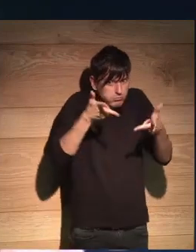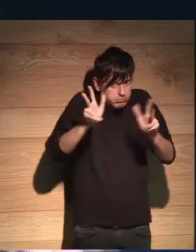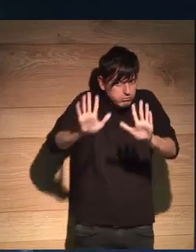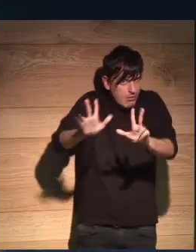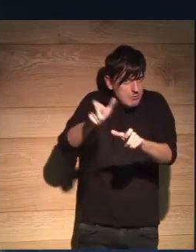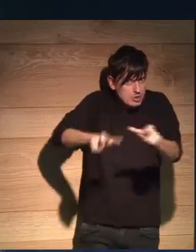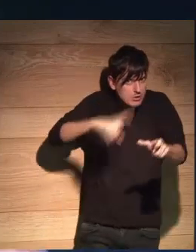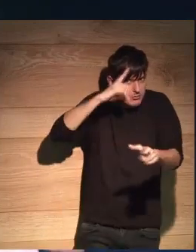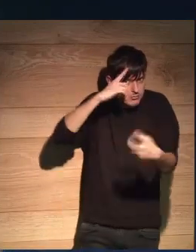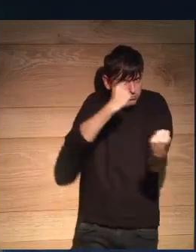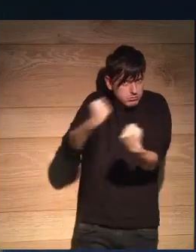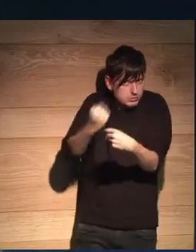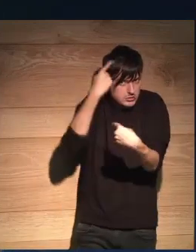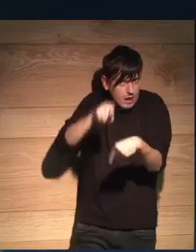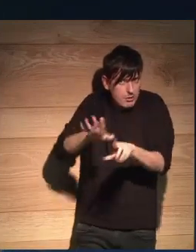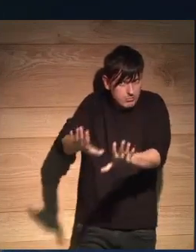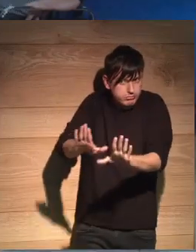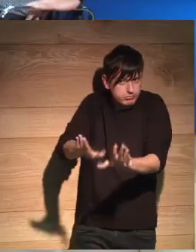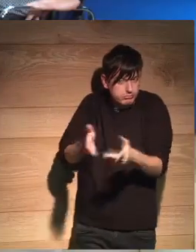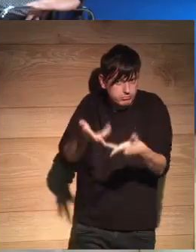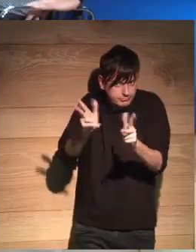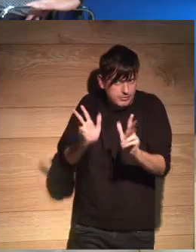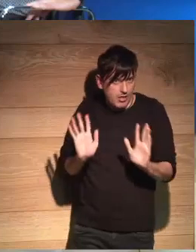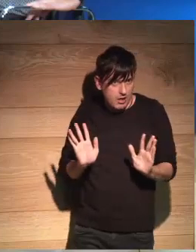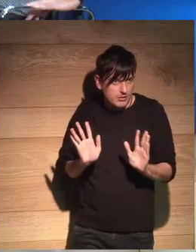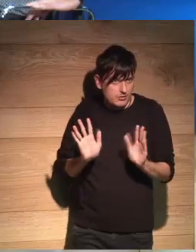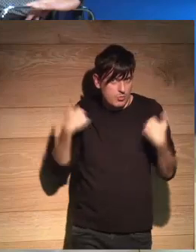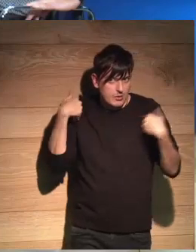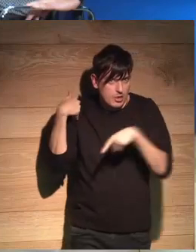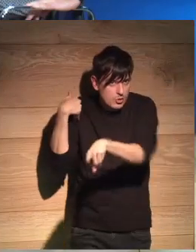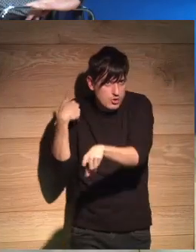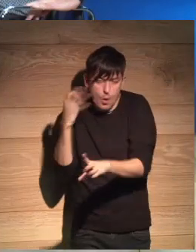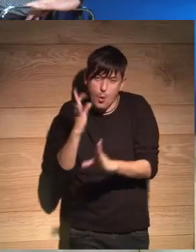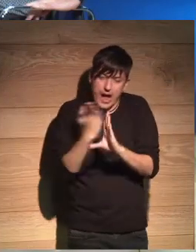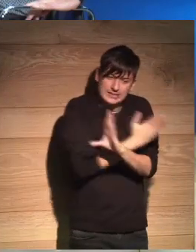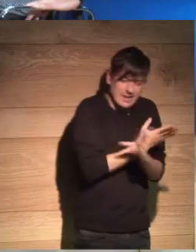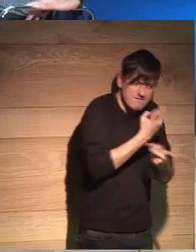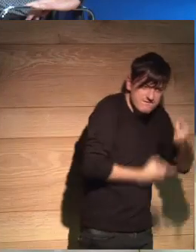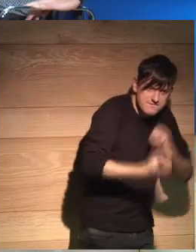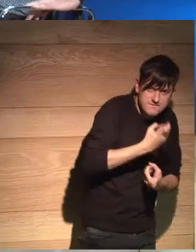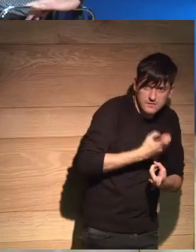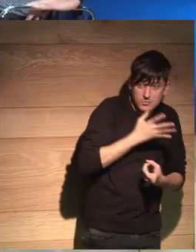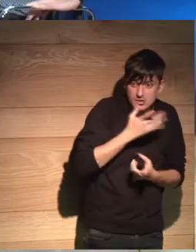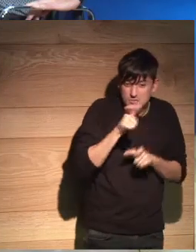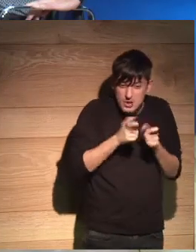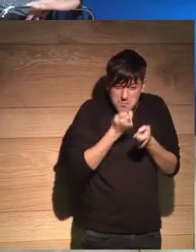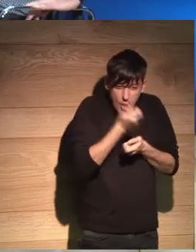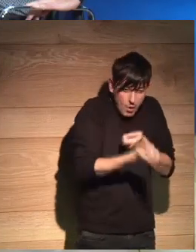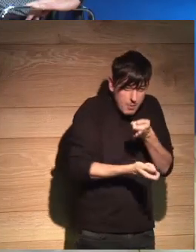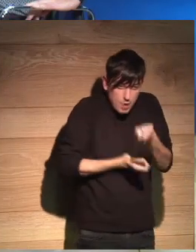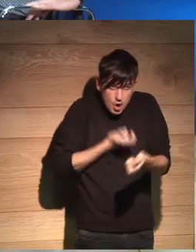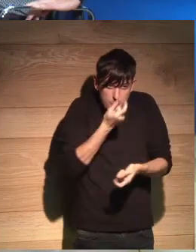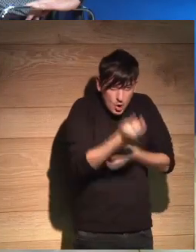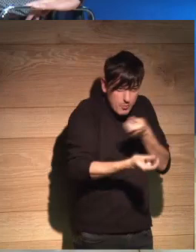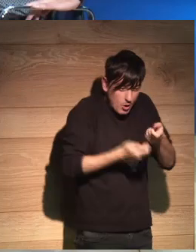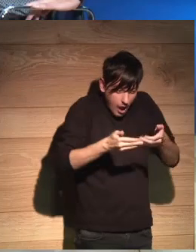del tema o informarse antes de hablar, porque si no, esa labor que estamos haciendo y eso que dices tú de que poco a poco la gente se va abriendo, puede ser